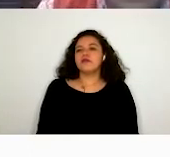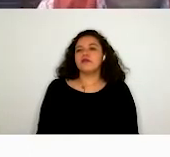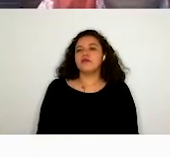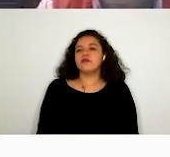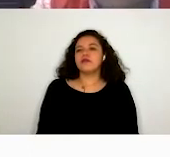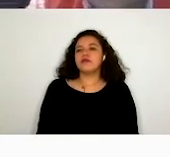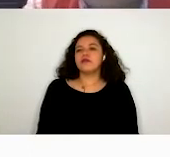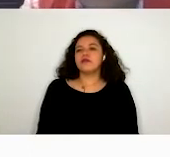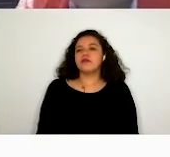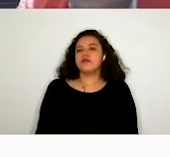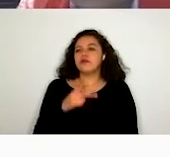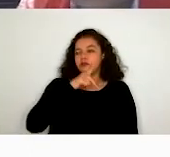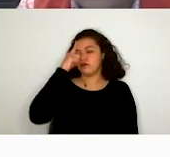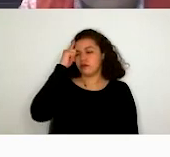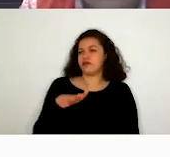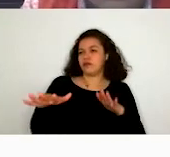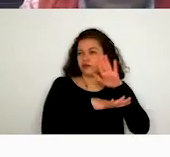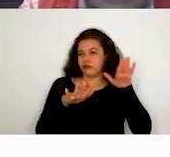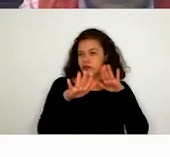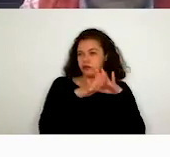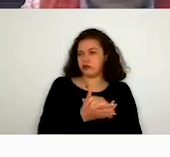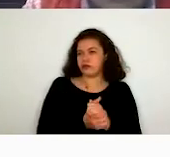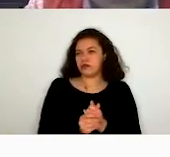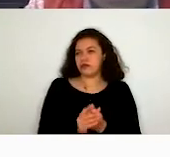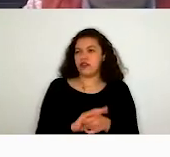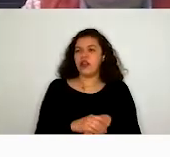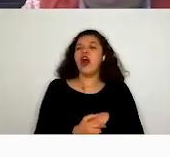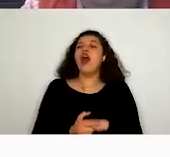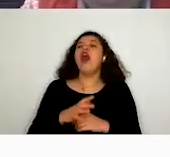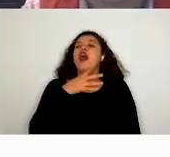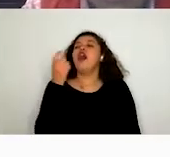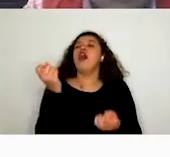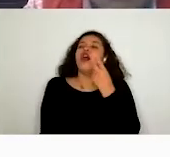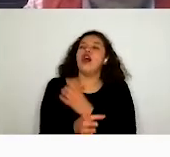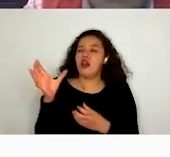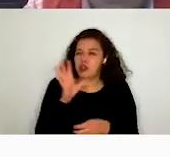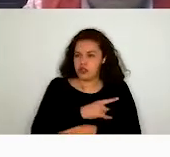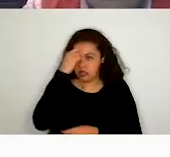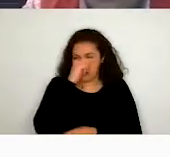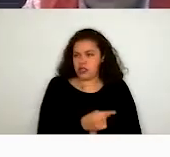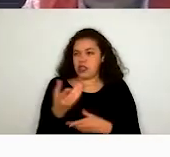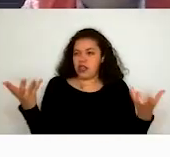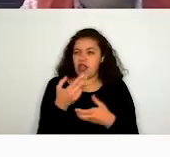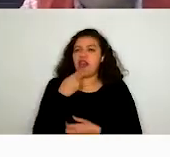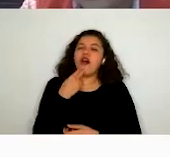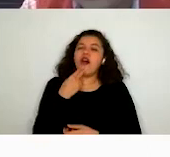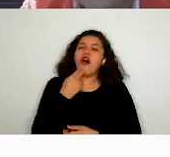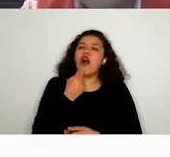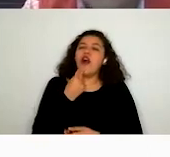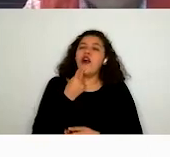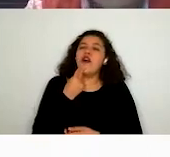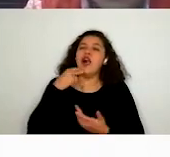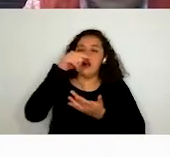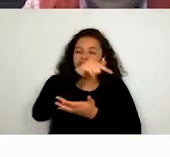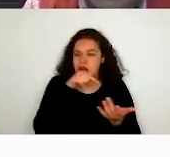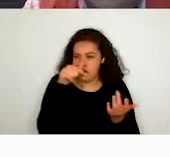Los términos de referencia nos dan ciertos puntos que debemos de implementar en nuestros